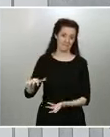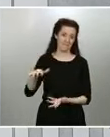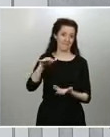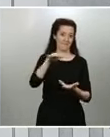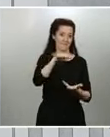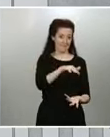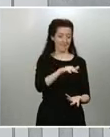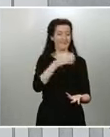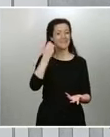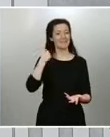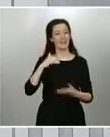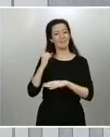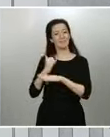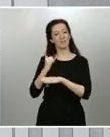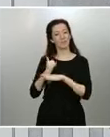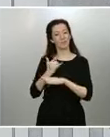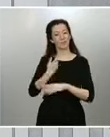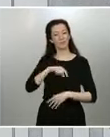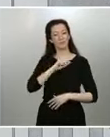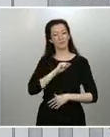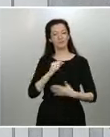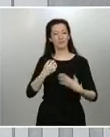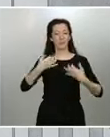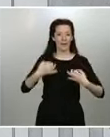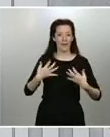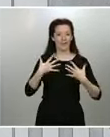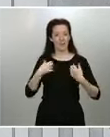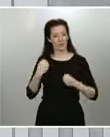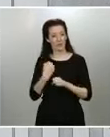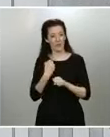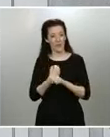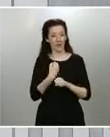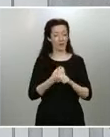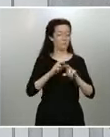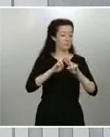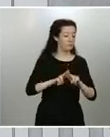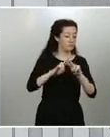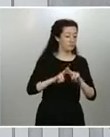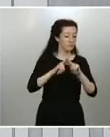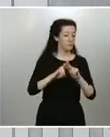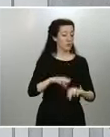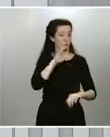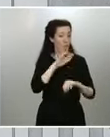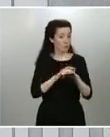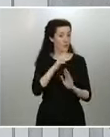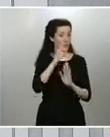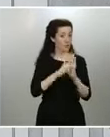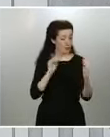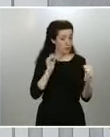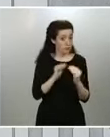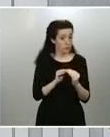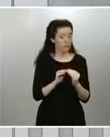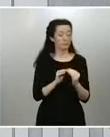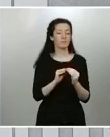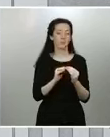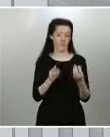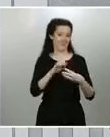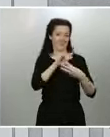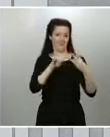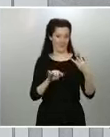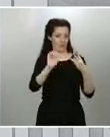seguridad y salud en el trabajo cumple con todos los requisitos por tanto estas son las líneas en las que estamos trabajando desde hace varias varias